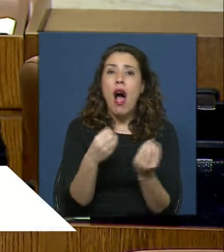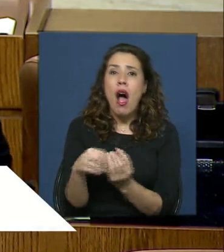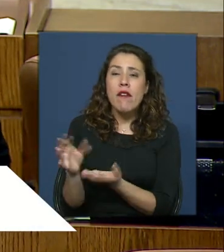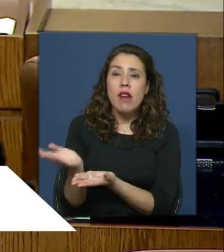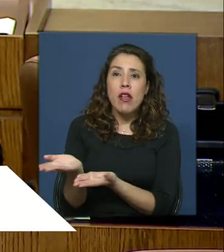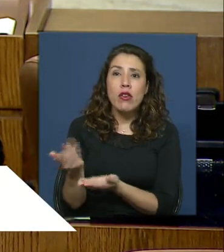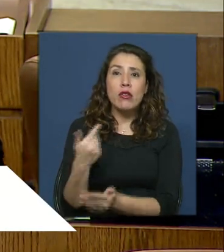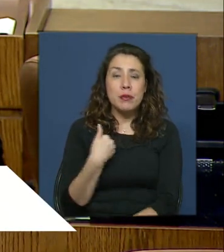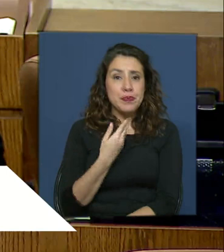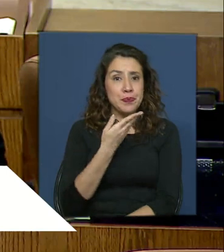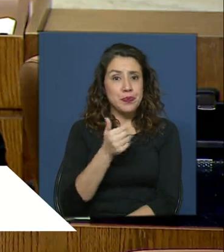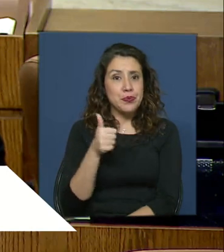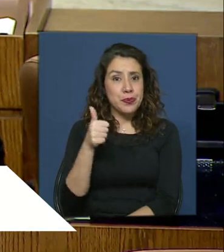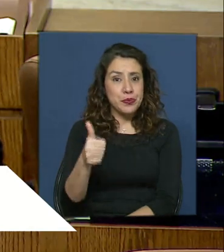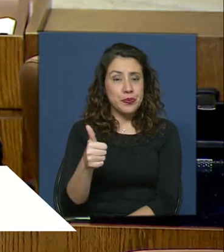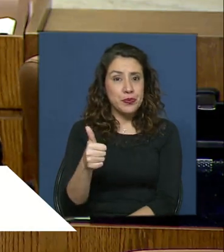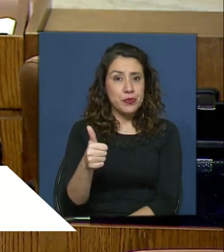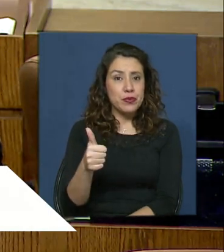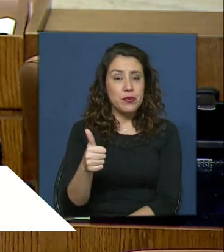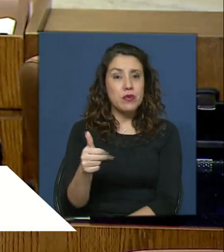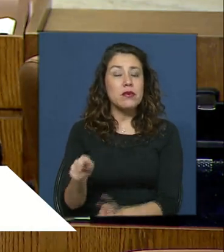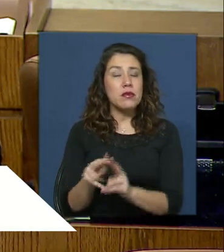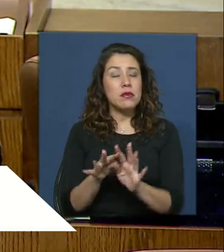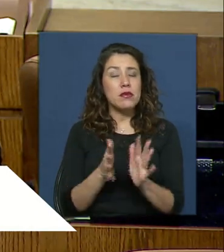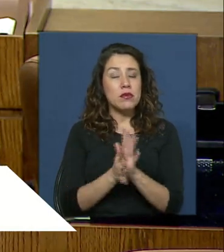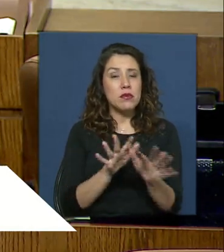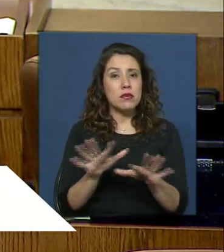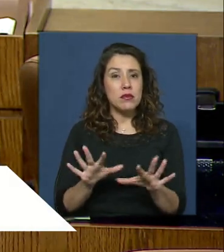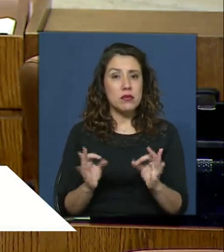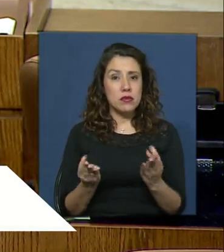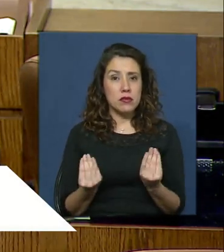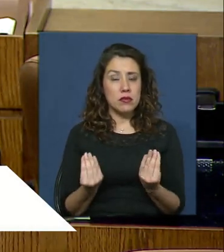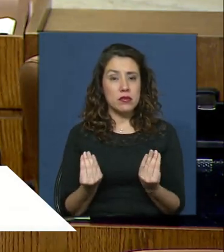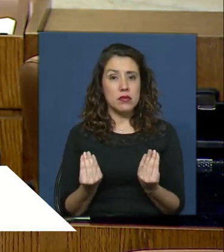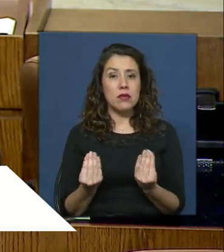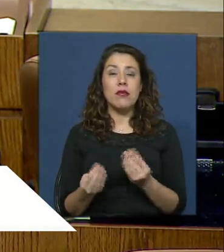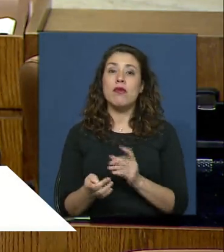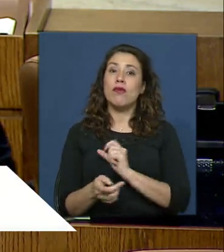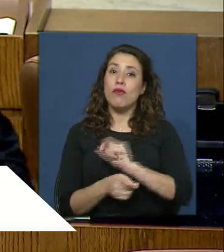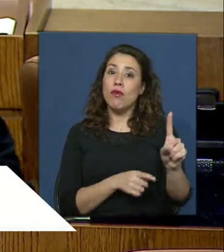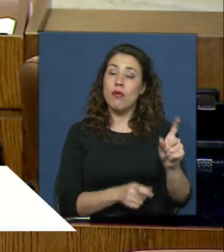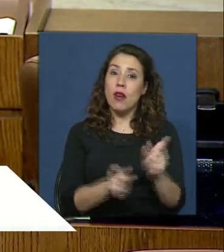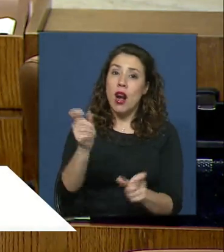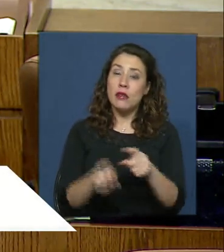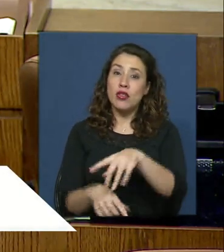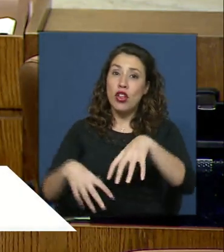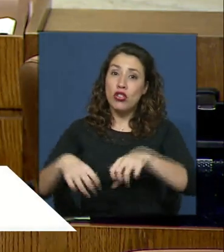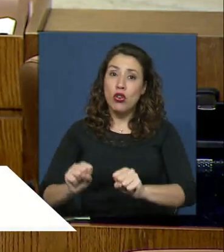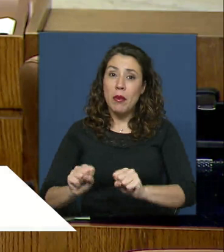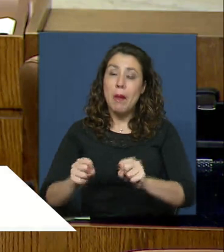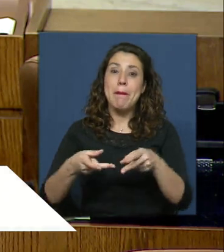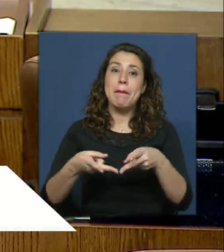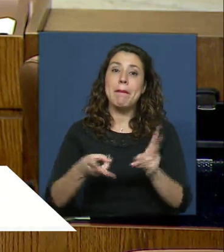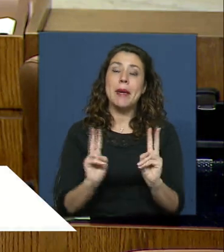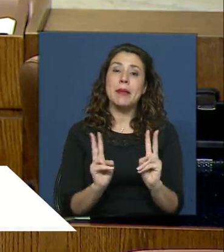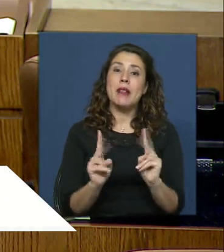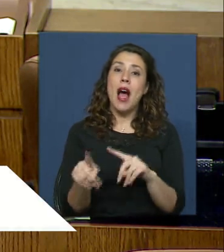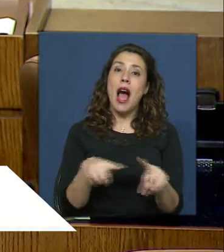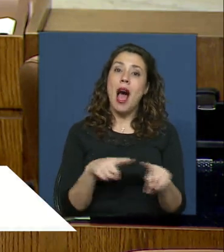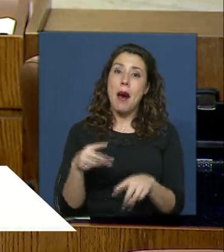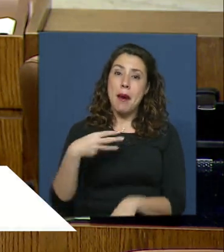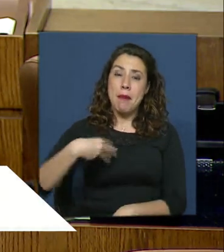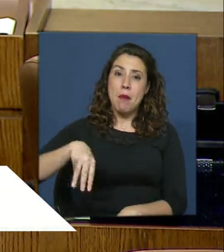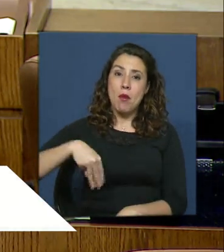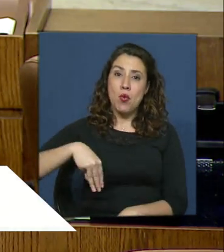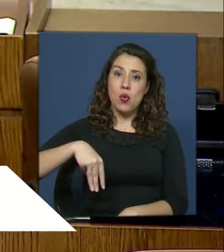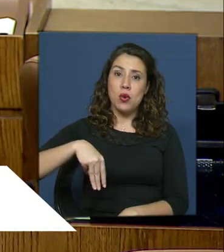Por eso le pedimos al director regional que tome las cartas en el asunto, que desaloje y que permita que la administración